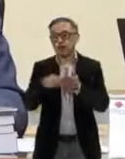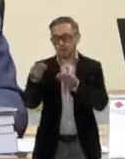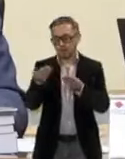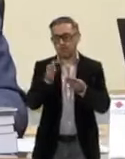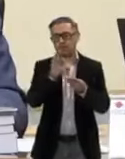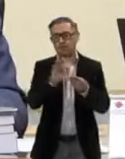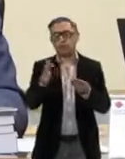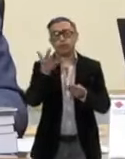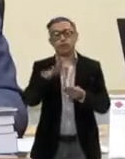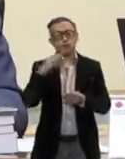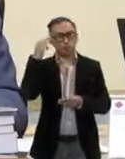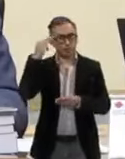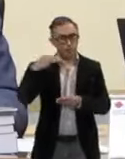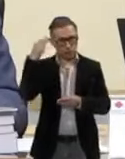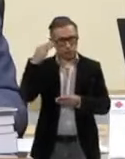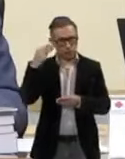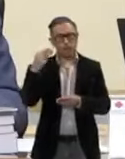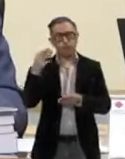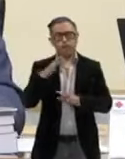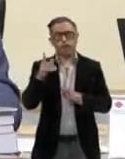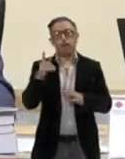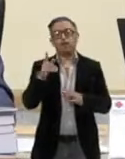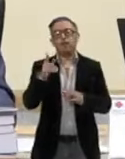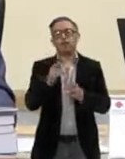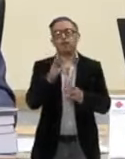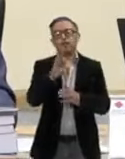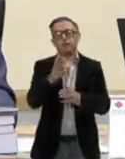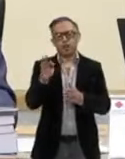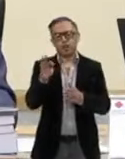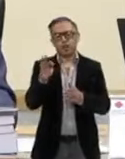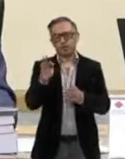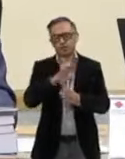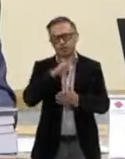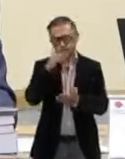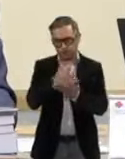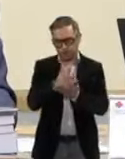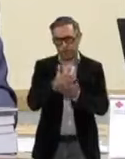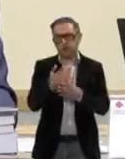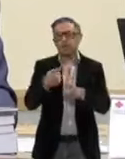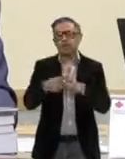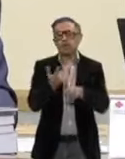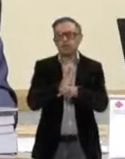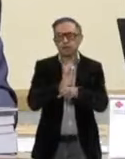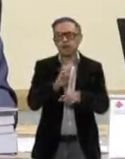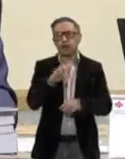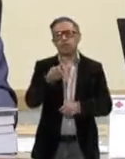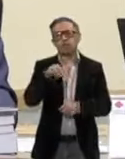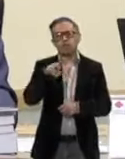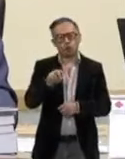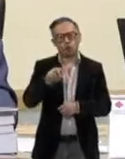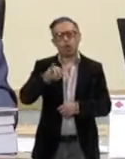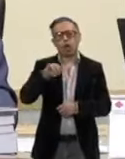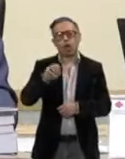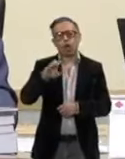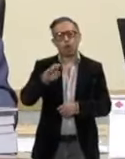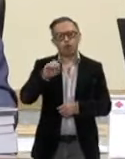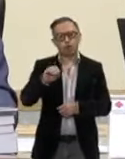le otorga suspensión definitiva al licenciado Edmundo Jacobo Molina nuestro secretario